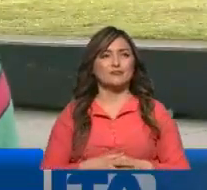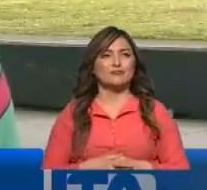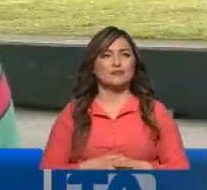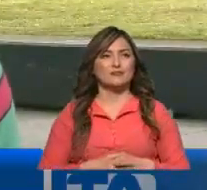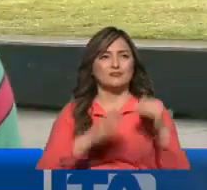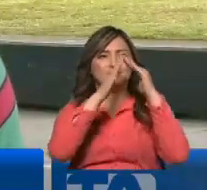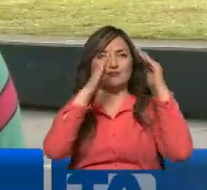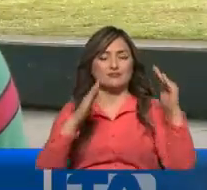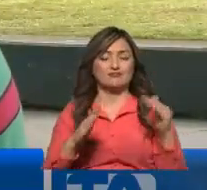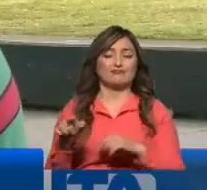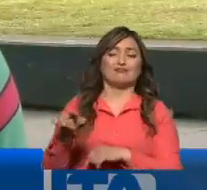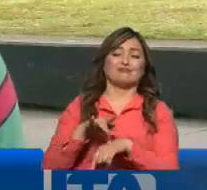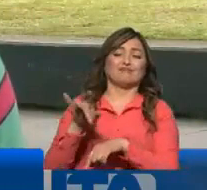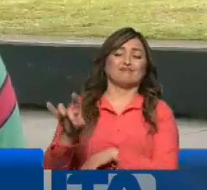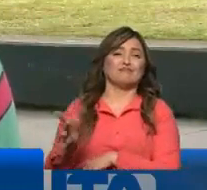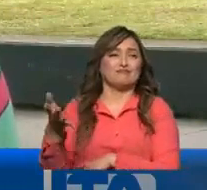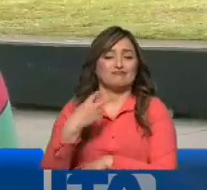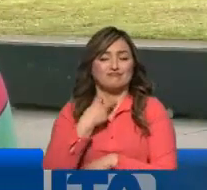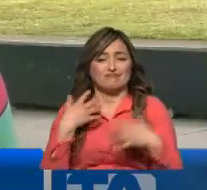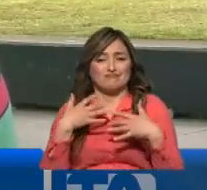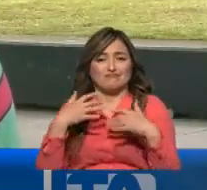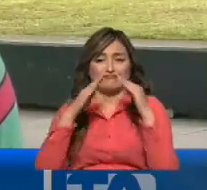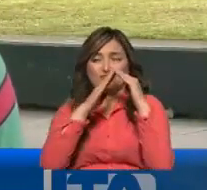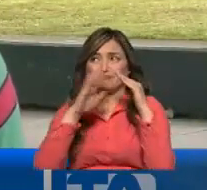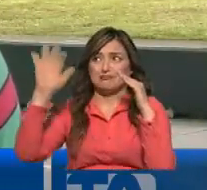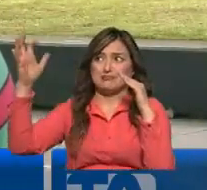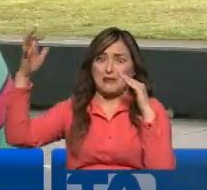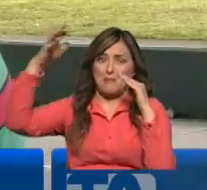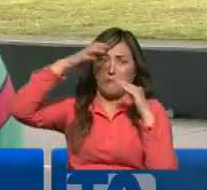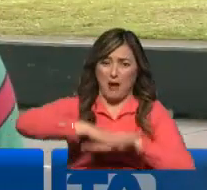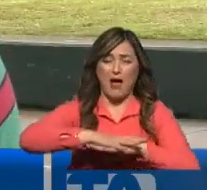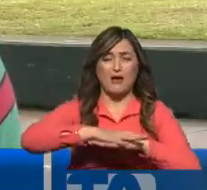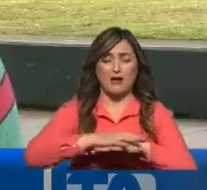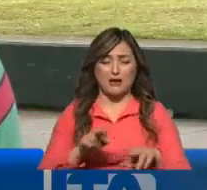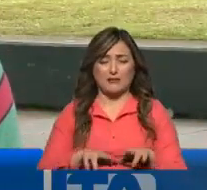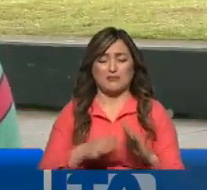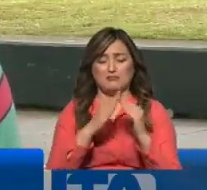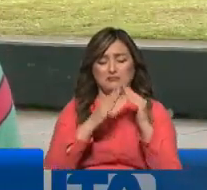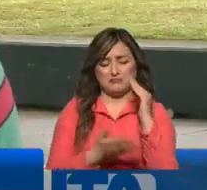que tenemos, ¿verdad?, que hemos dejado por el miedo de deslave y el río que nos afectó